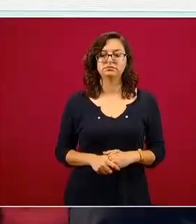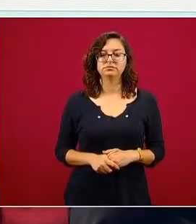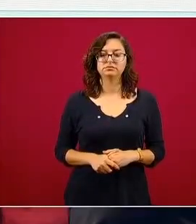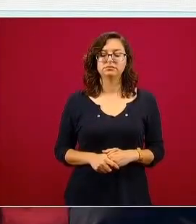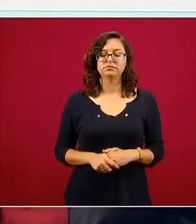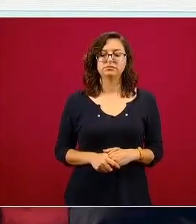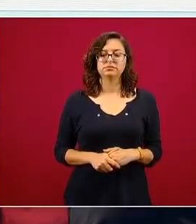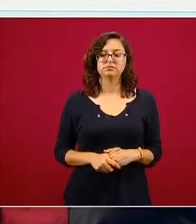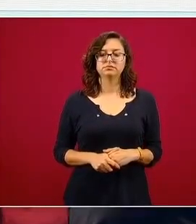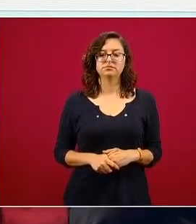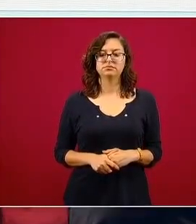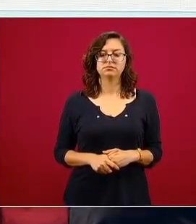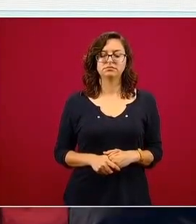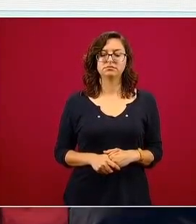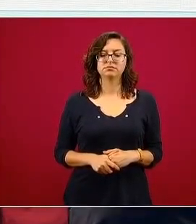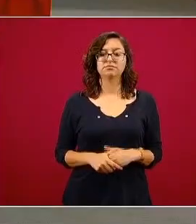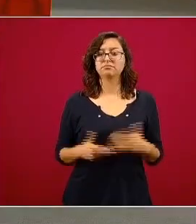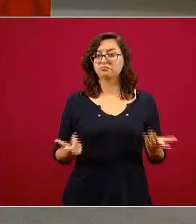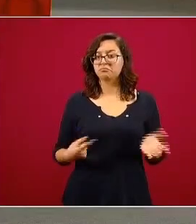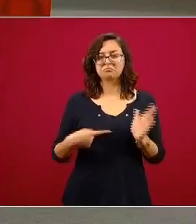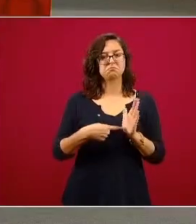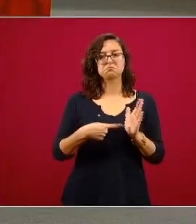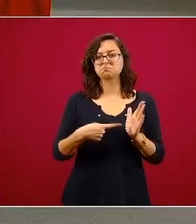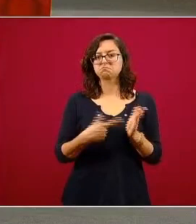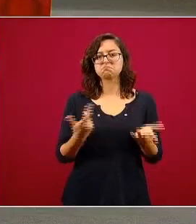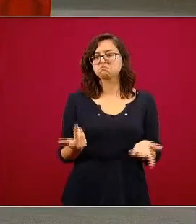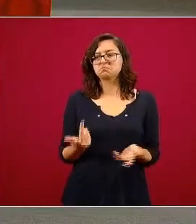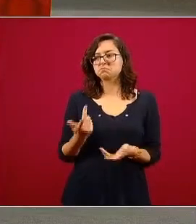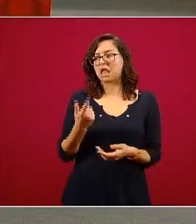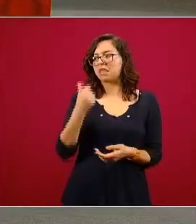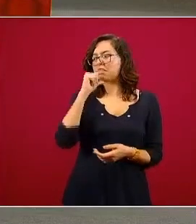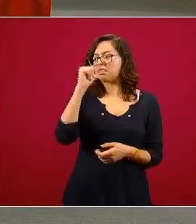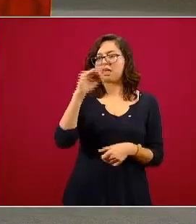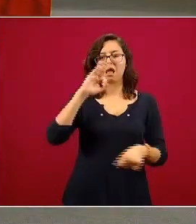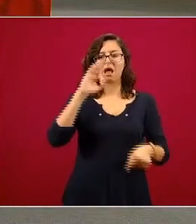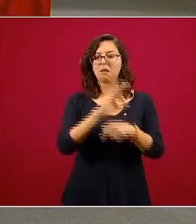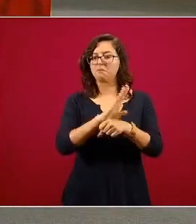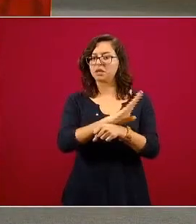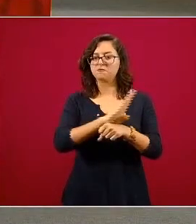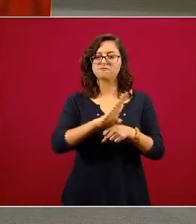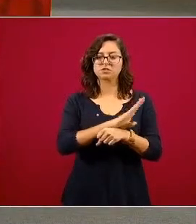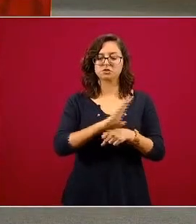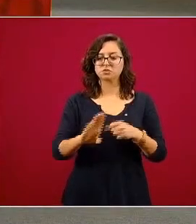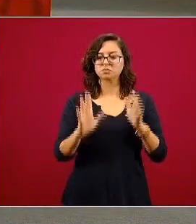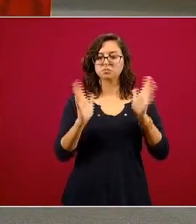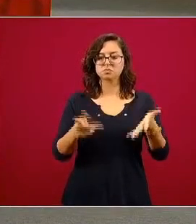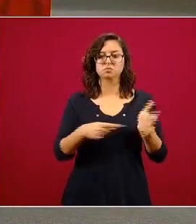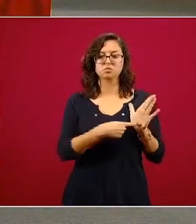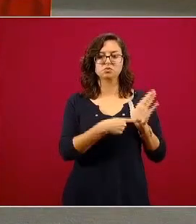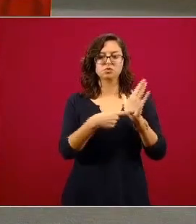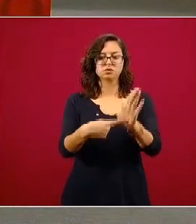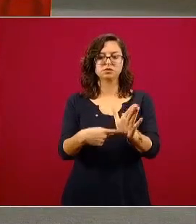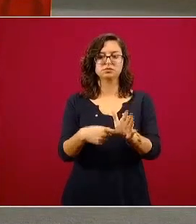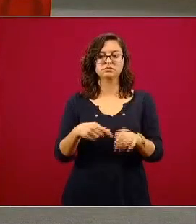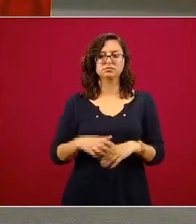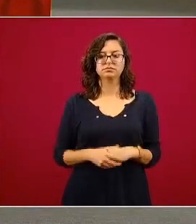resultados hasta ahora demuestran que no tiene efectividad para esta enfermedad. La siguiente.